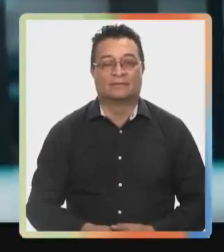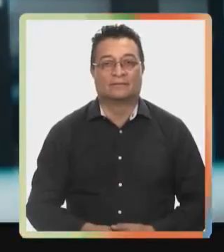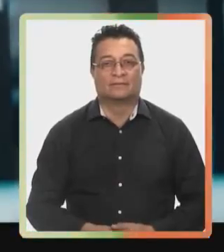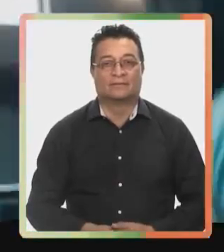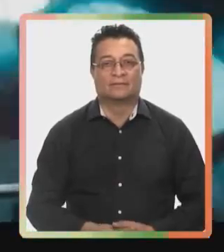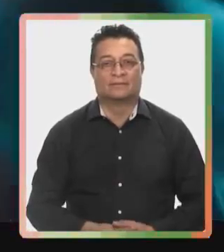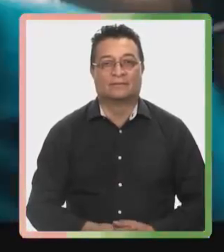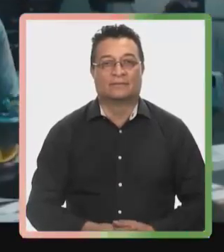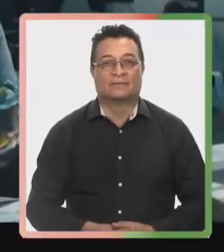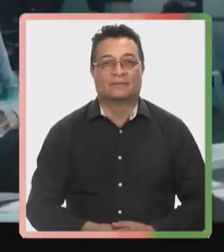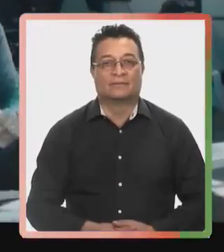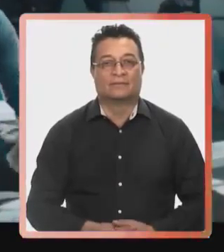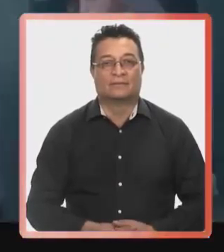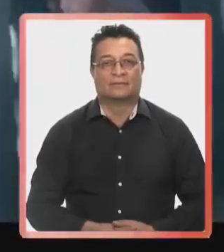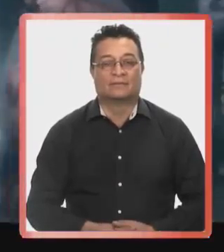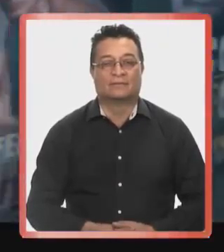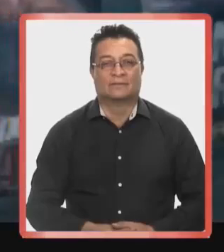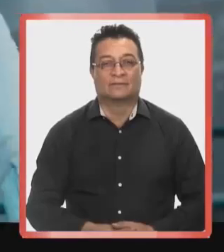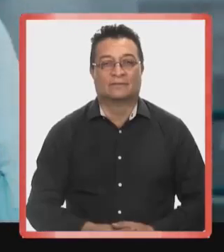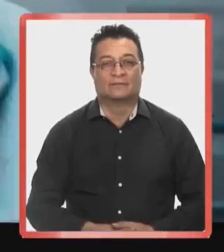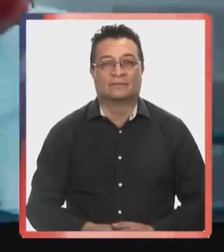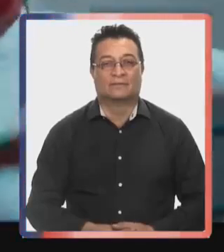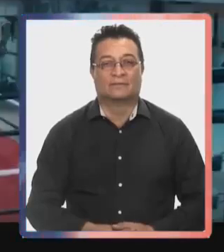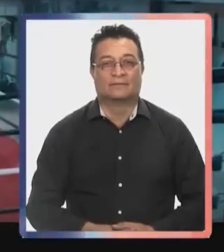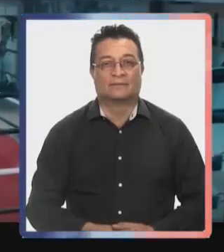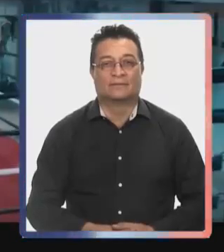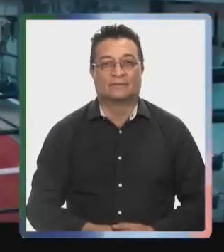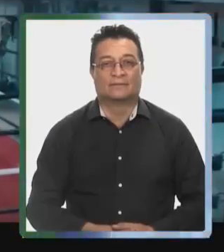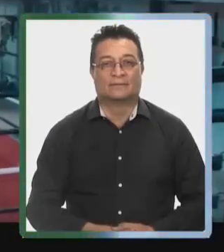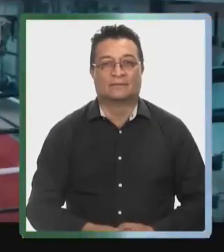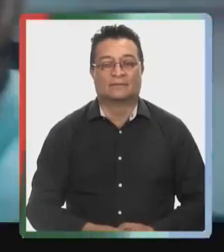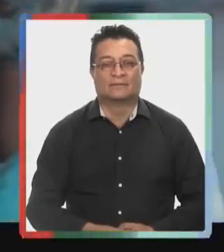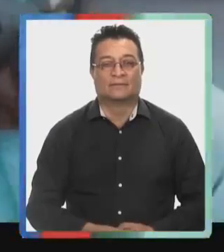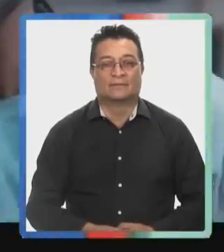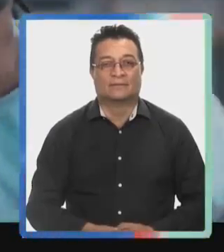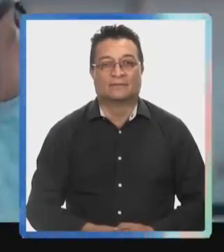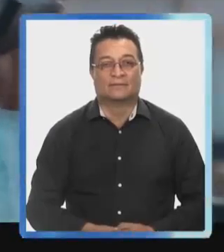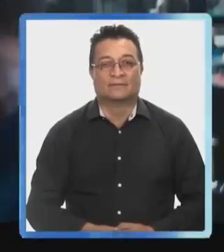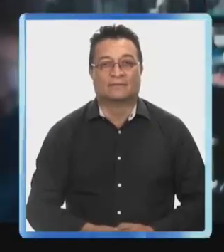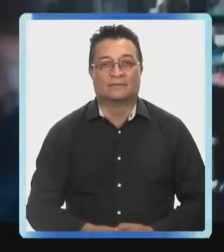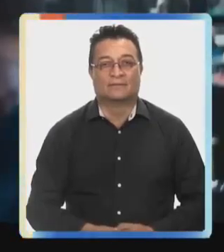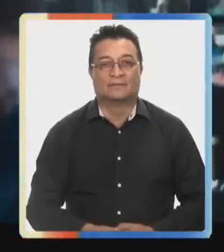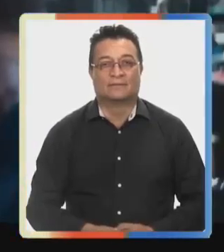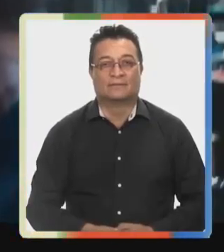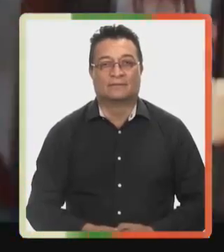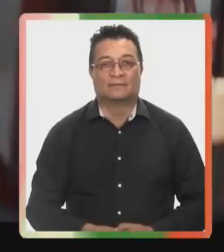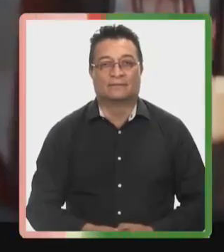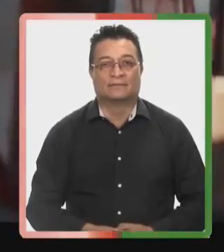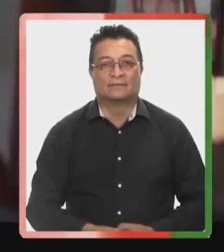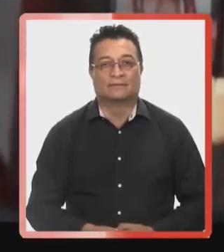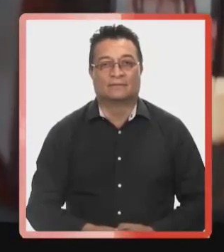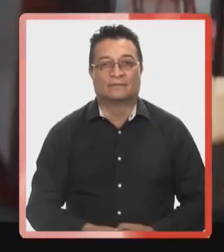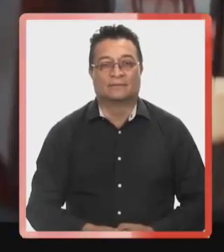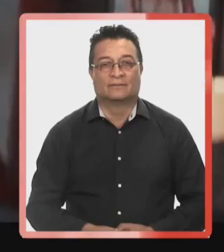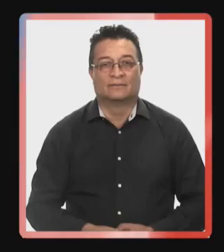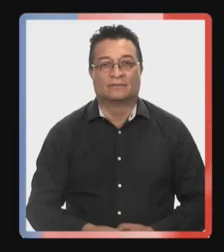¡Oye, oye! ¿Qué haces, amigo? ¡Oye, oye! ¿Qué te pasa? ¡Déjalo! Sé qué estás haciendo, Donnie, pero no le debes